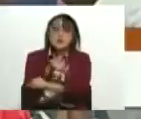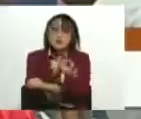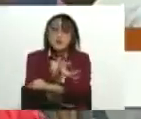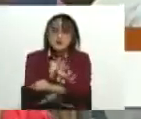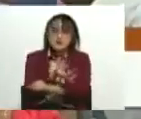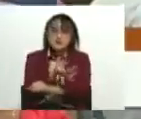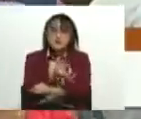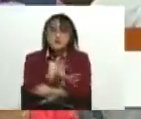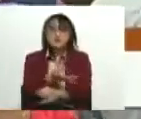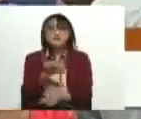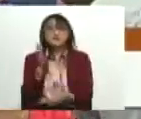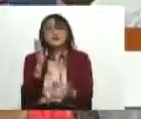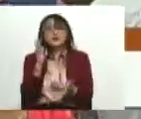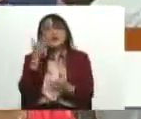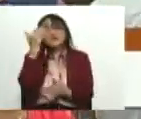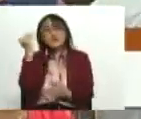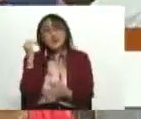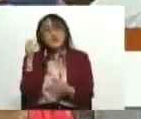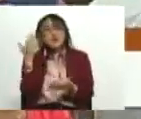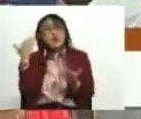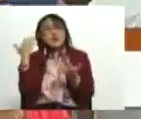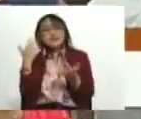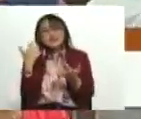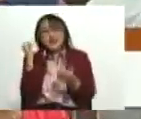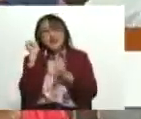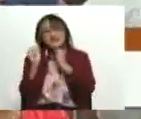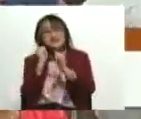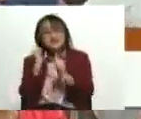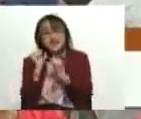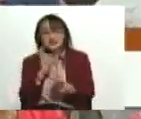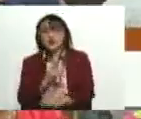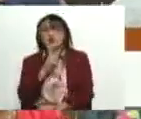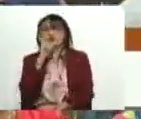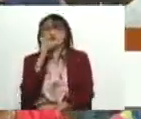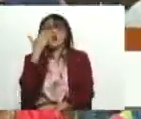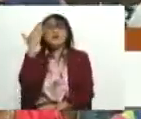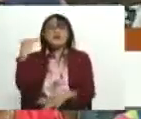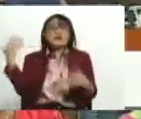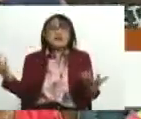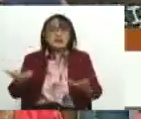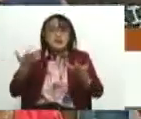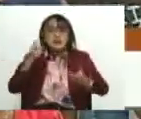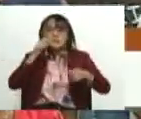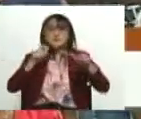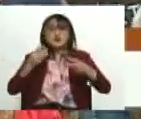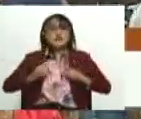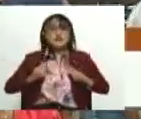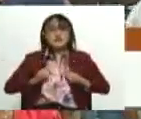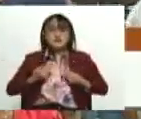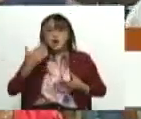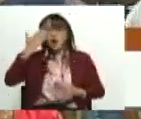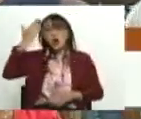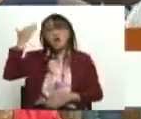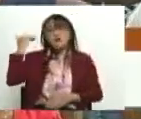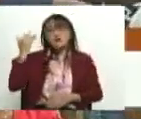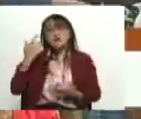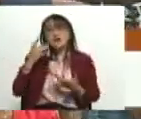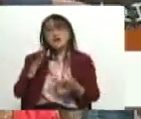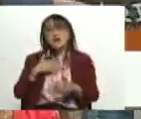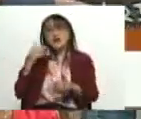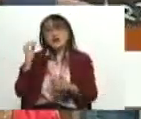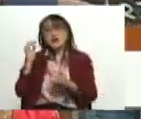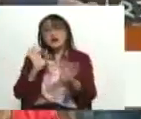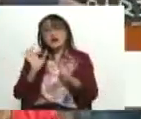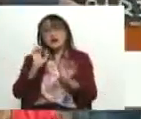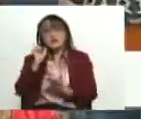olvidemos de la salida 1 y 2, nos olvidemos de los asesinatos, nos olvidemos que quemaron seres humanos vivos, nos olvidemos que intentaron asesinar